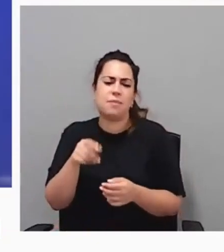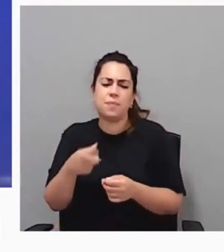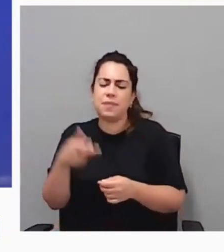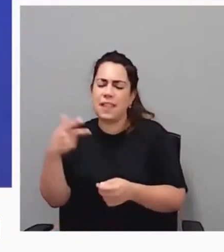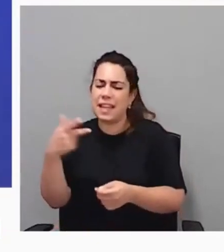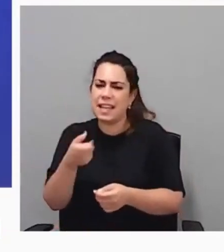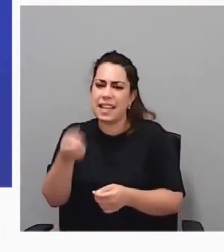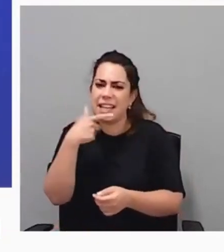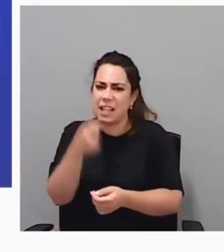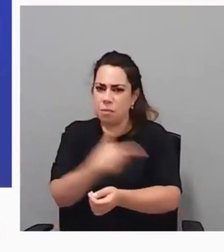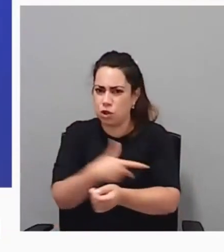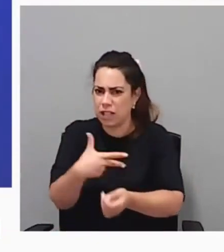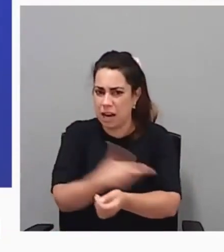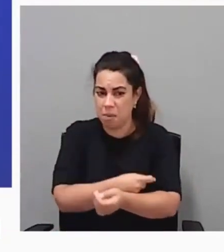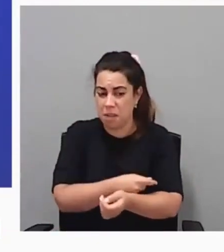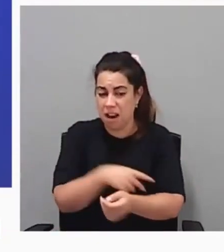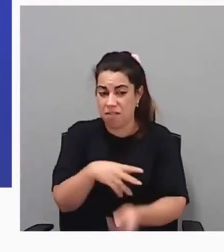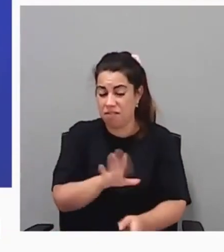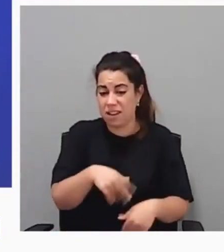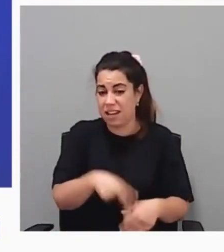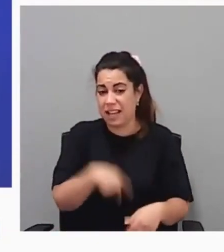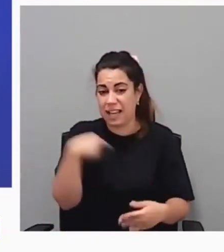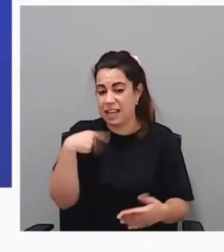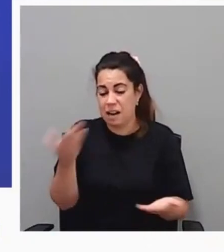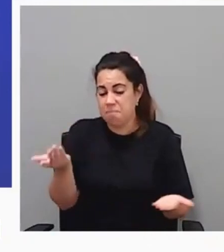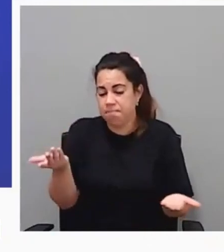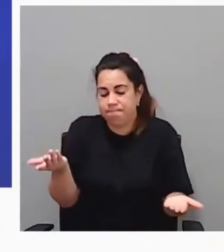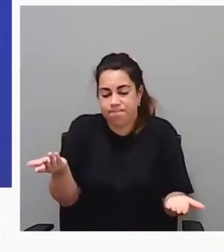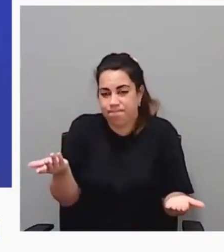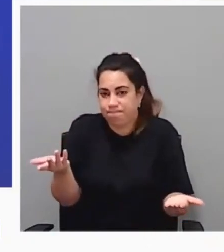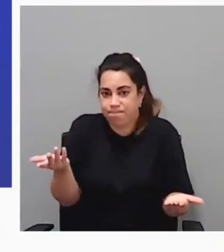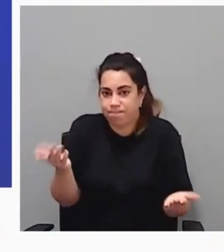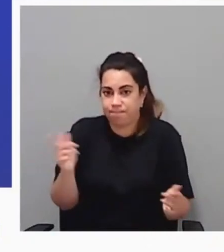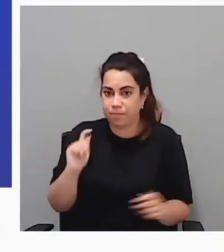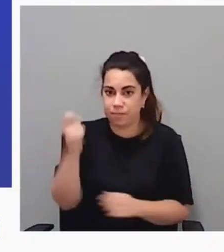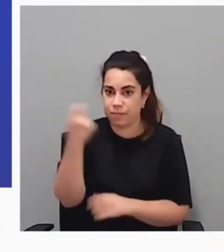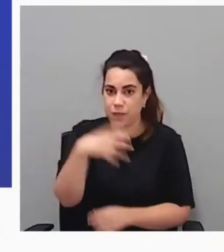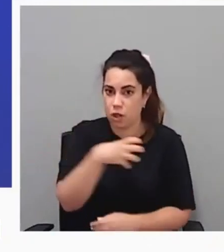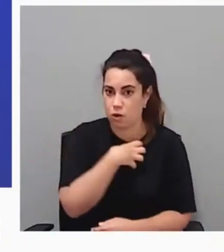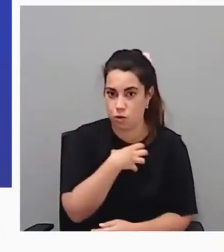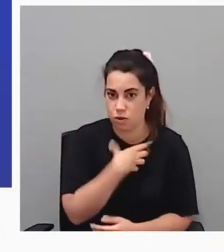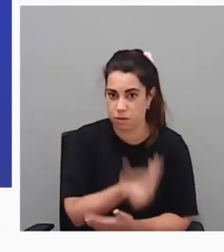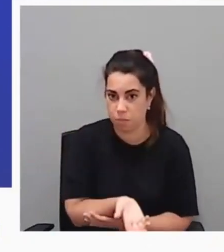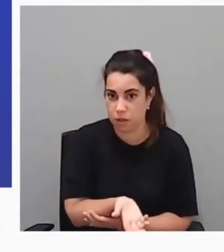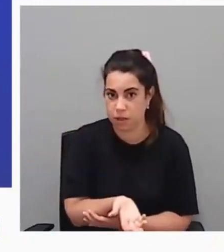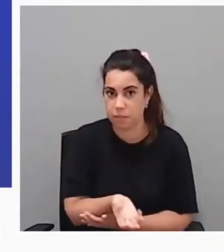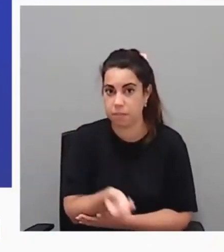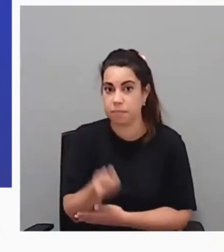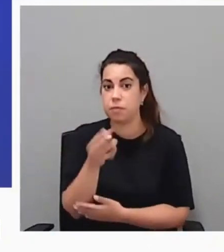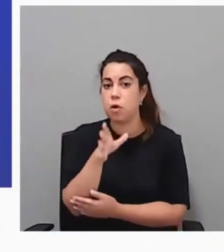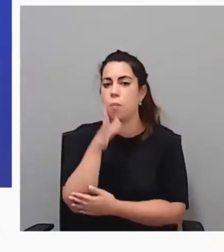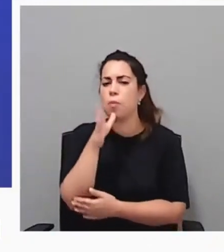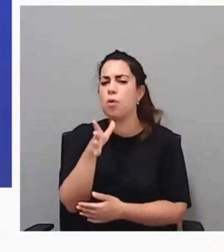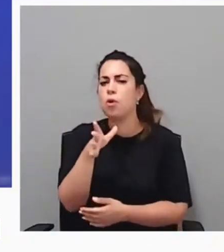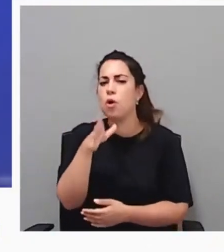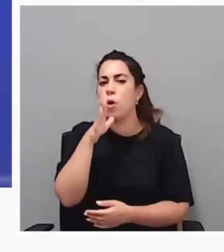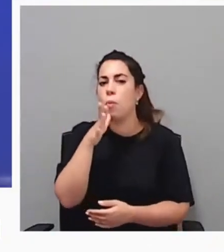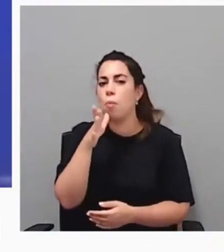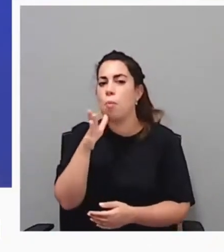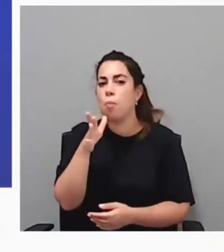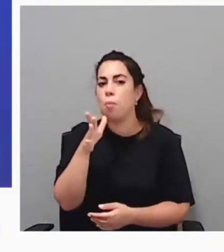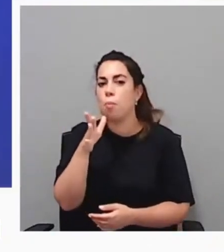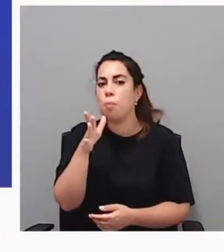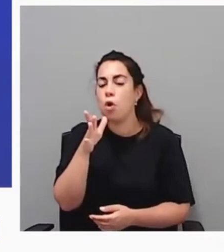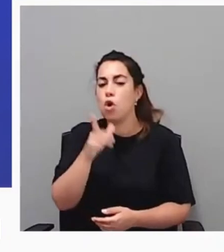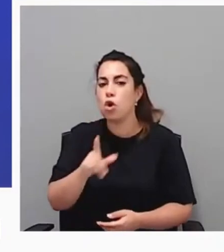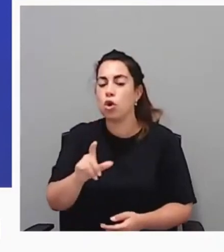estado bastante plano de éxito. La razón, que es la que dije al principio, es porque los tumores, quitando los tumores líquidos, que sí